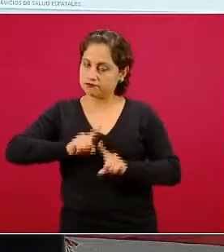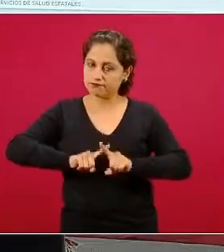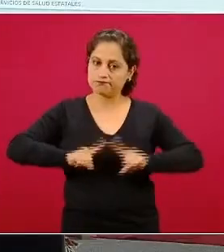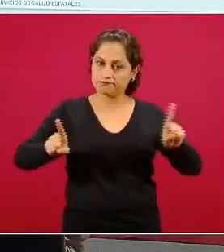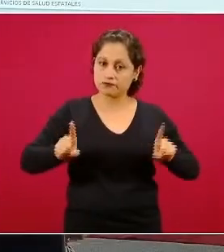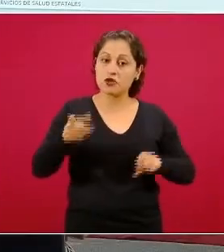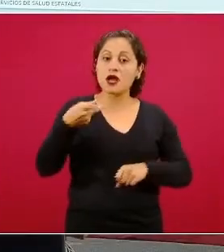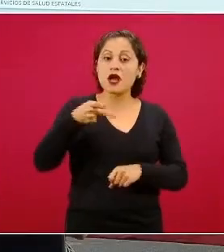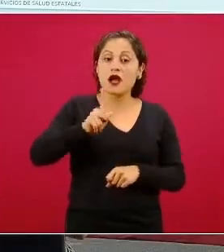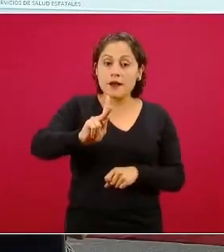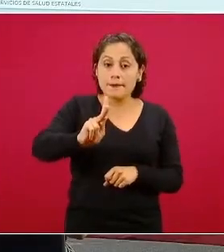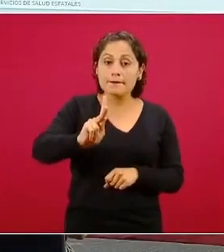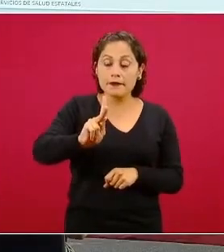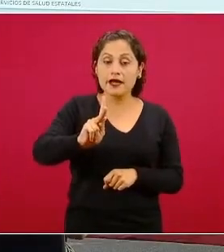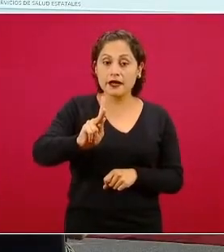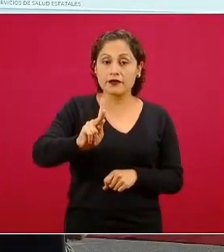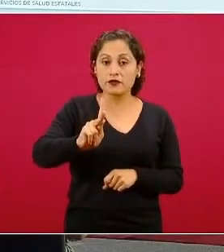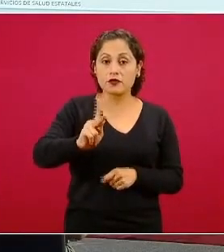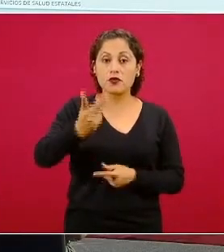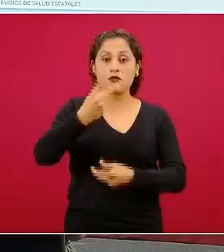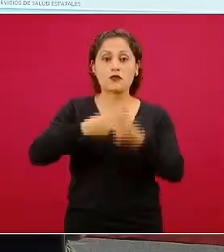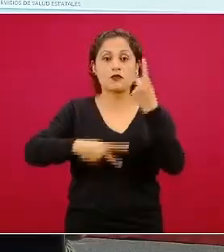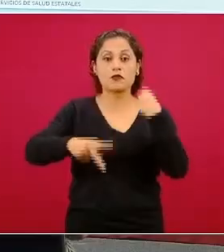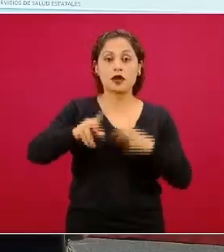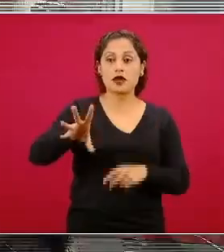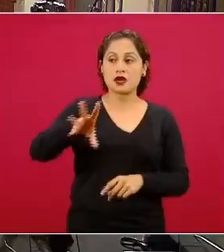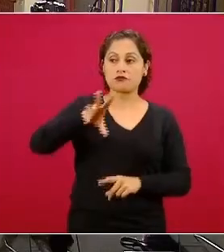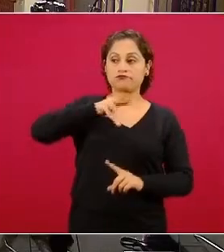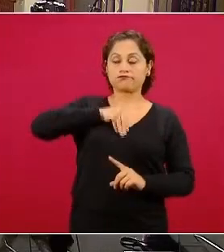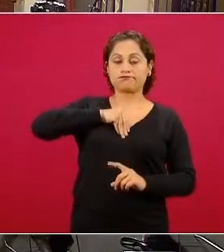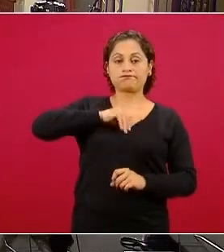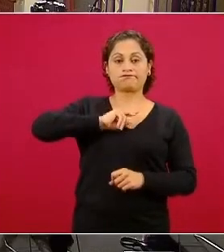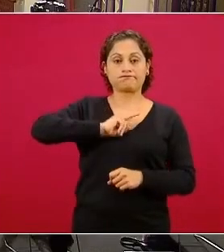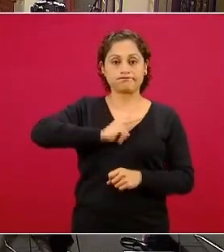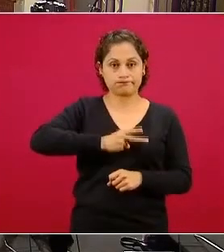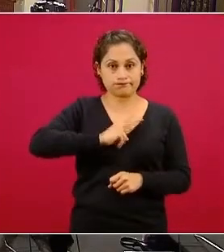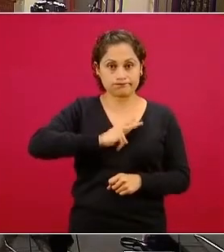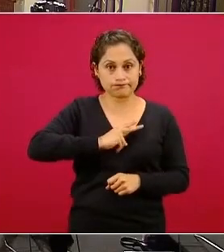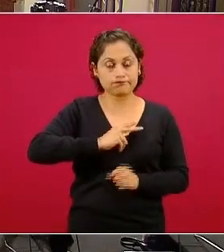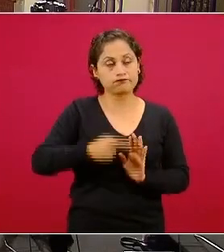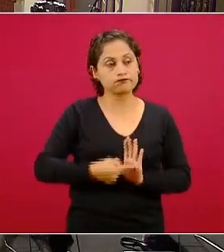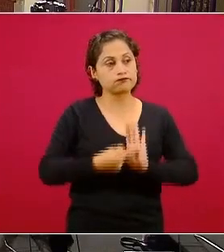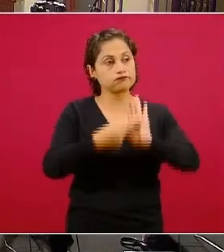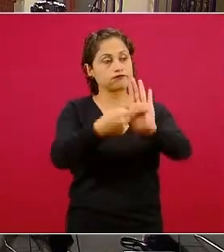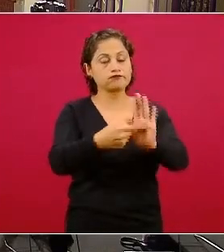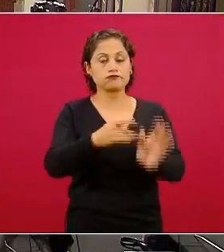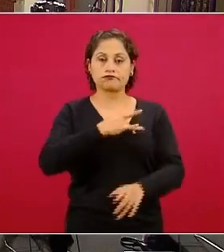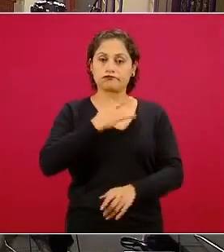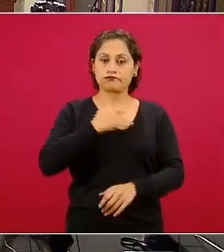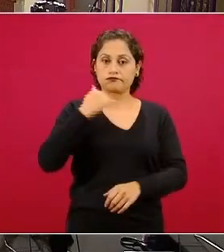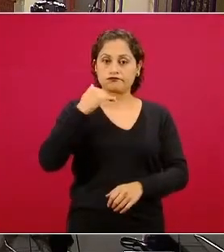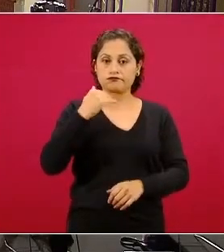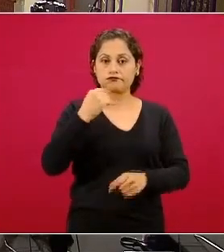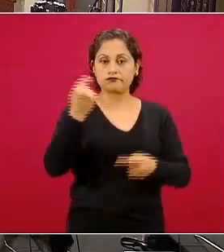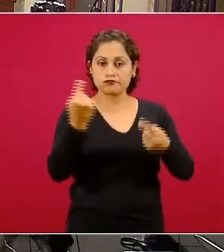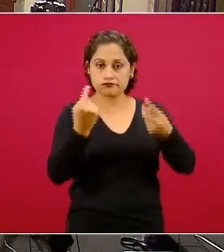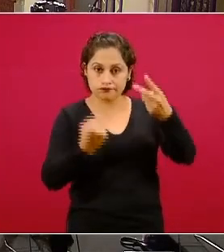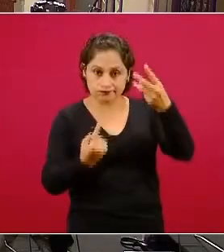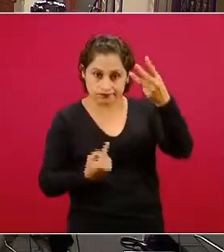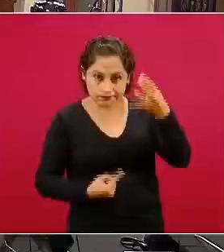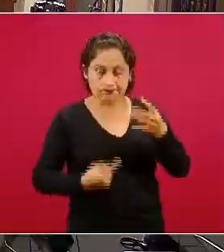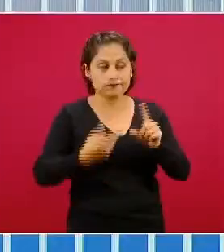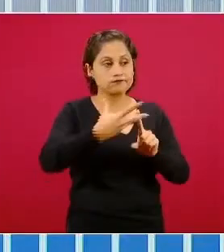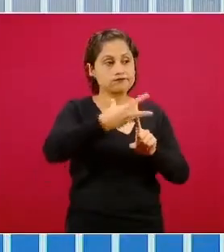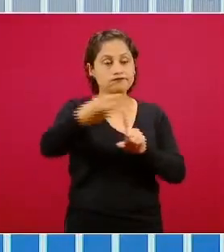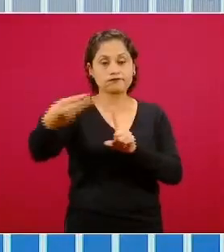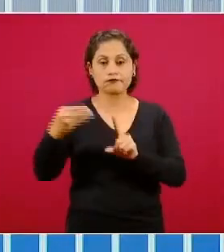comporta en términos de la infección, de la vía de transmisión y de las manifestaciones clínicas y de la dinámica de contagios